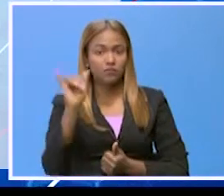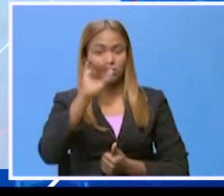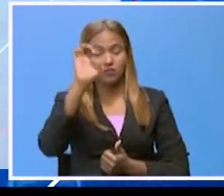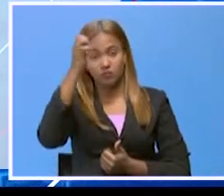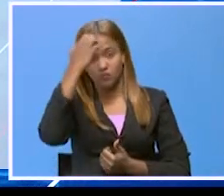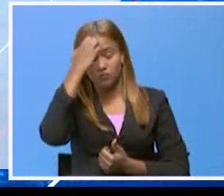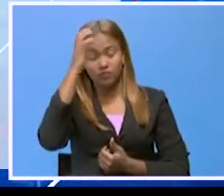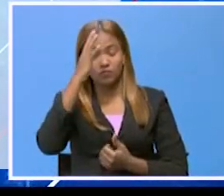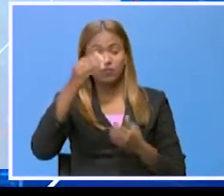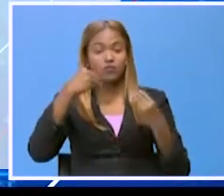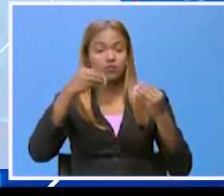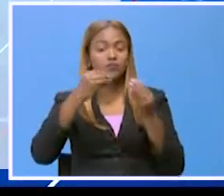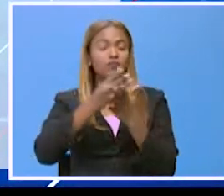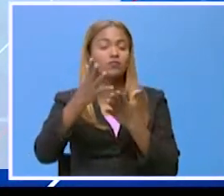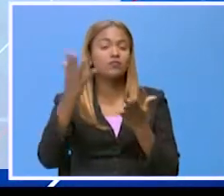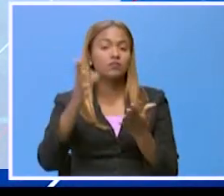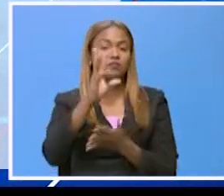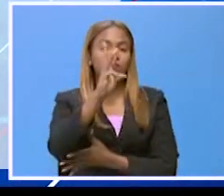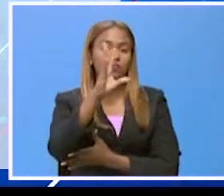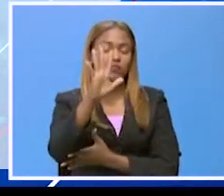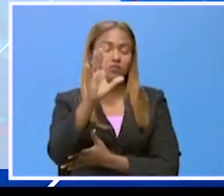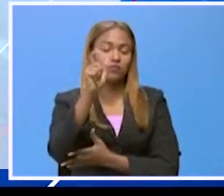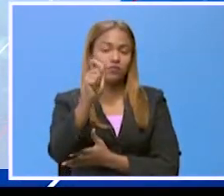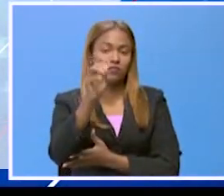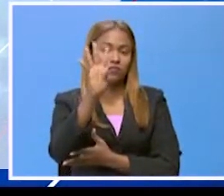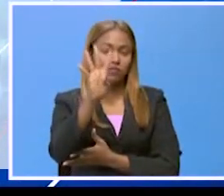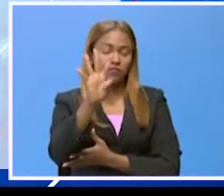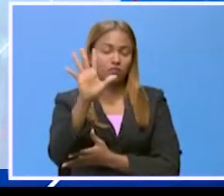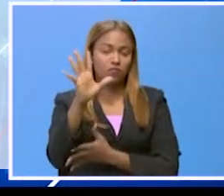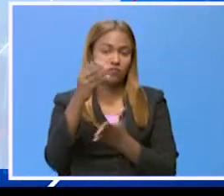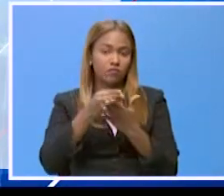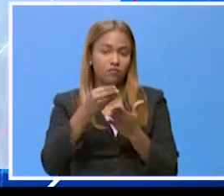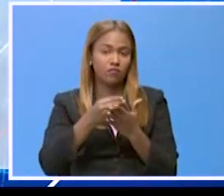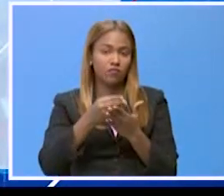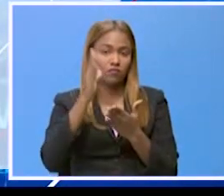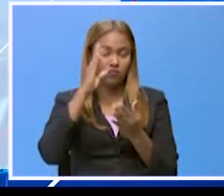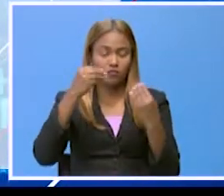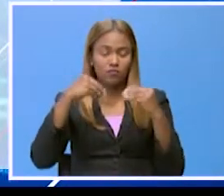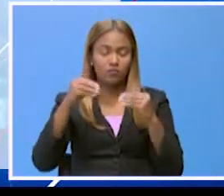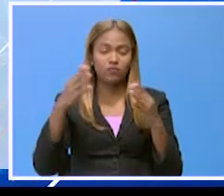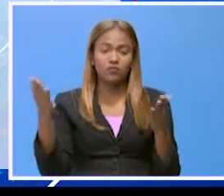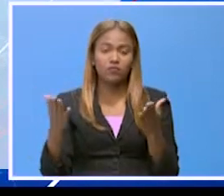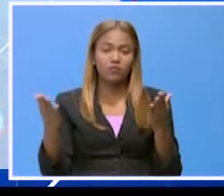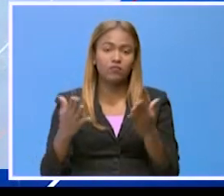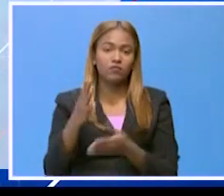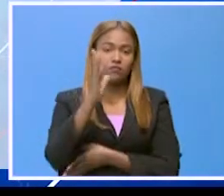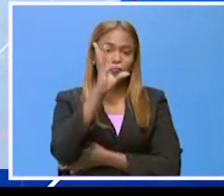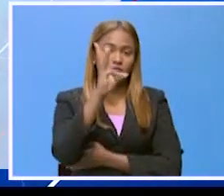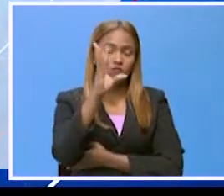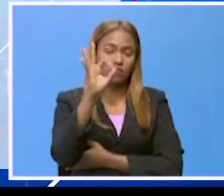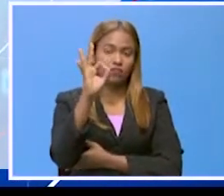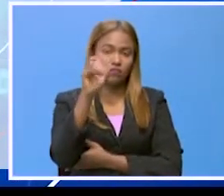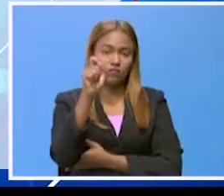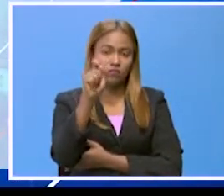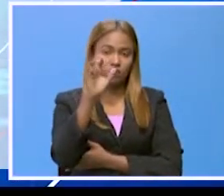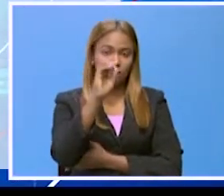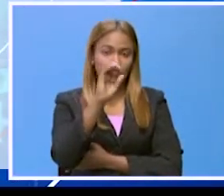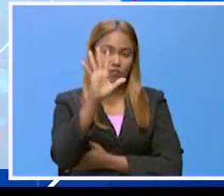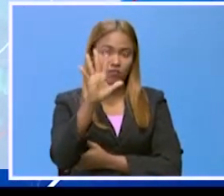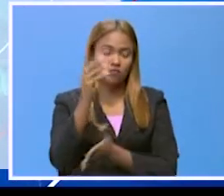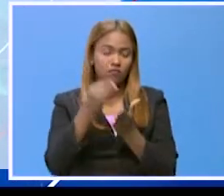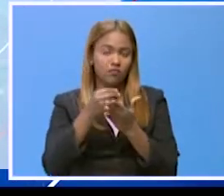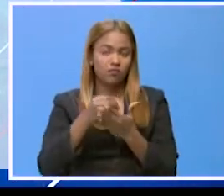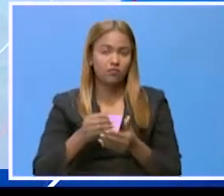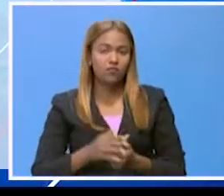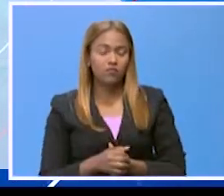que el euro se estará comprando a 65 puntos 45 pesos y se venderá a 69.05